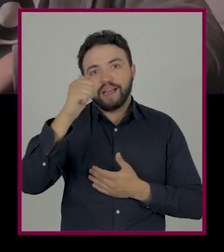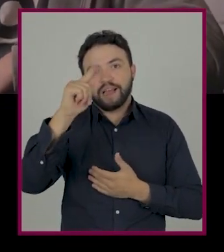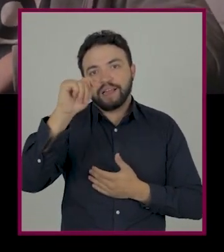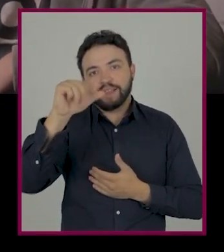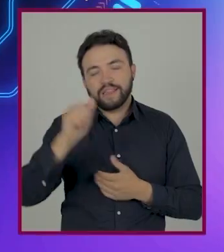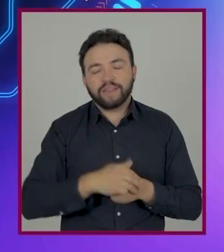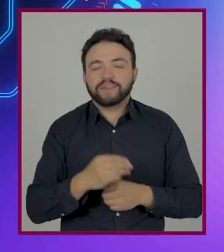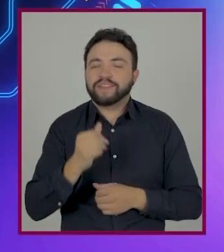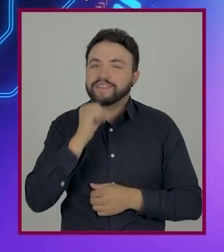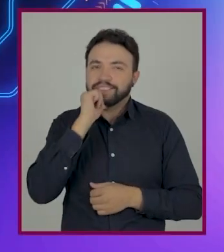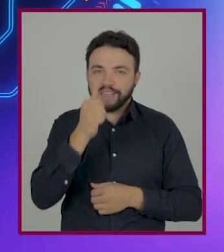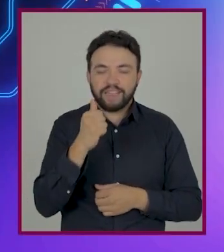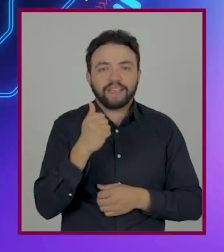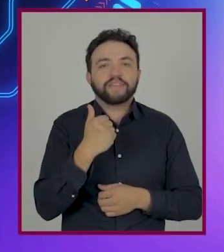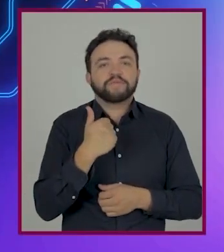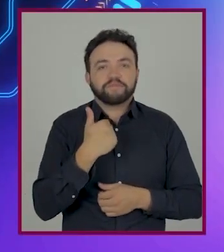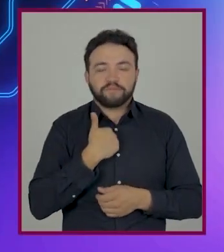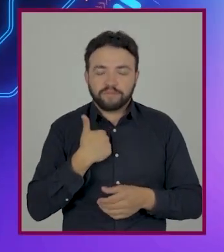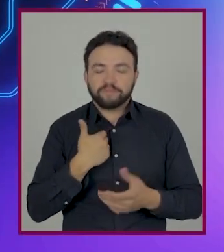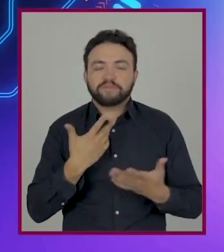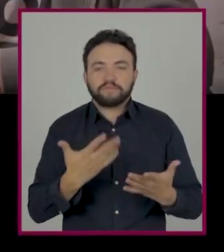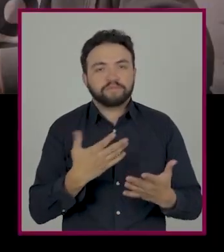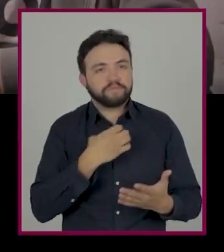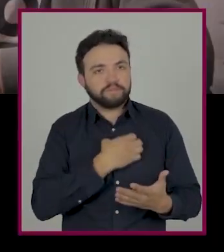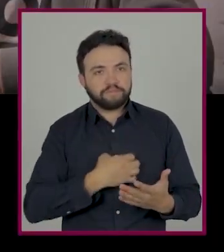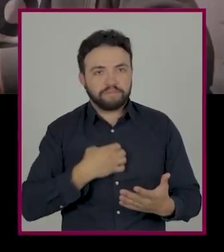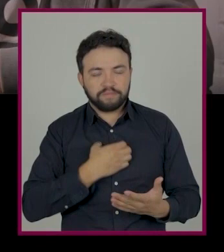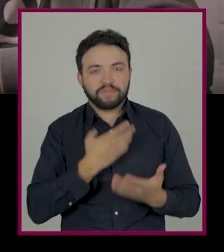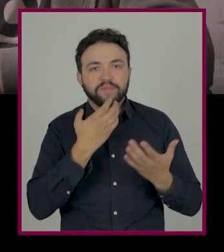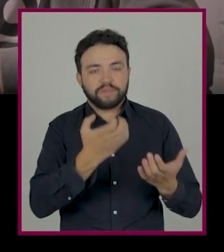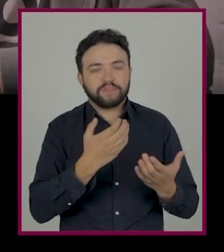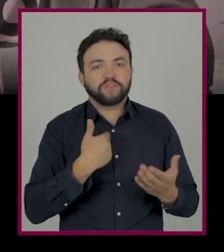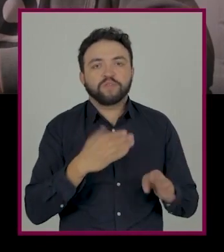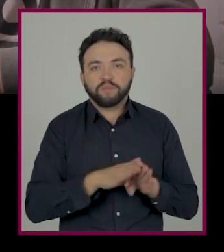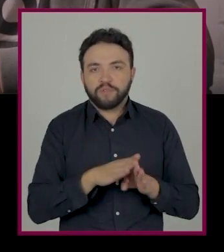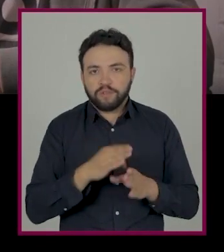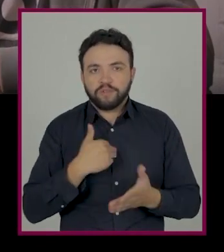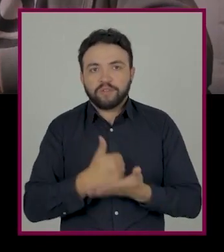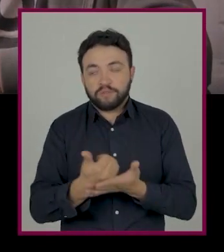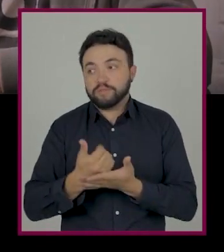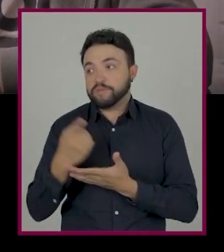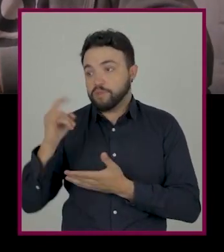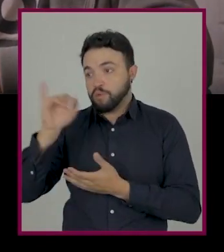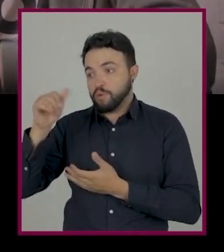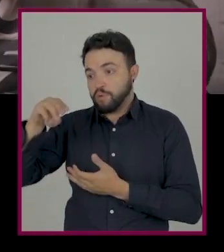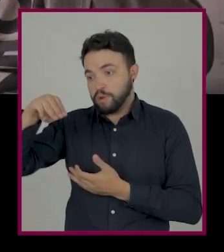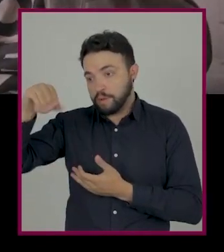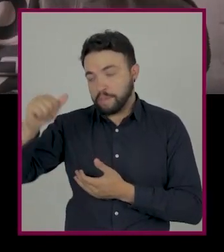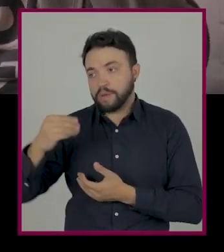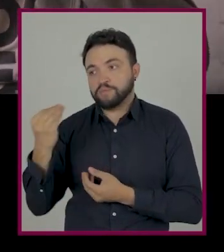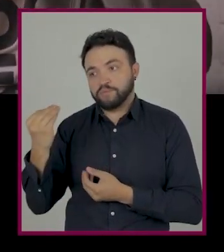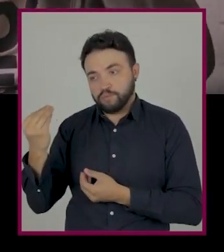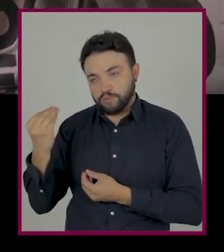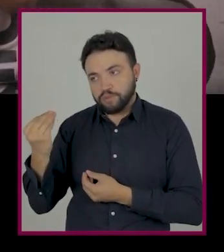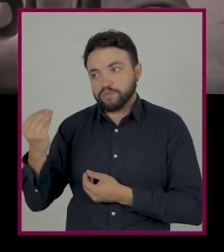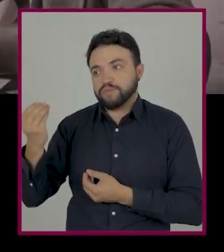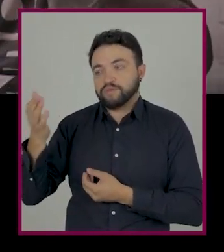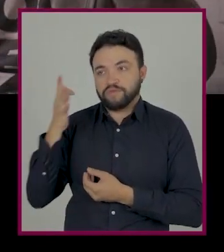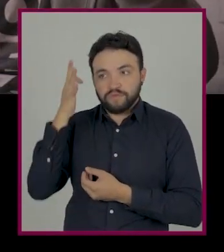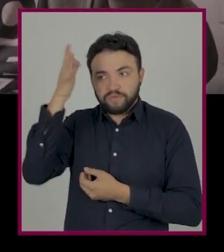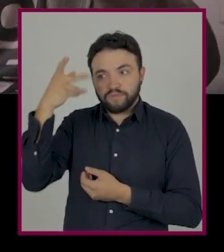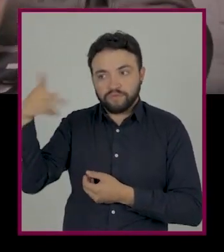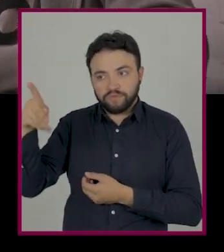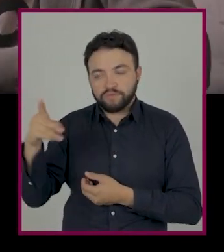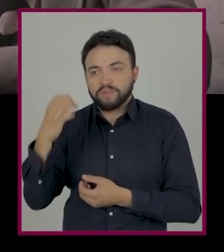nada, chicos. Me alegra haberles sido de ayuda. Juanma, mucho éxito en tus exámenes. Gracias,